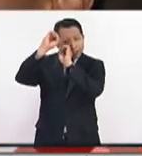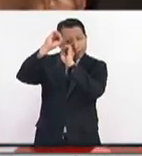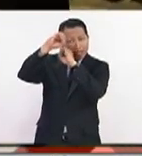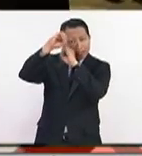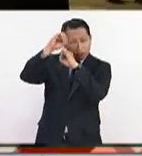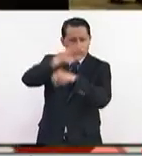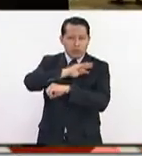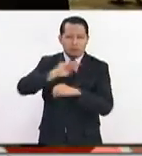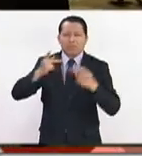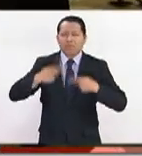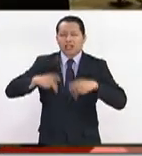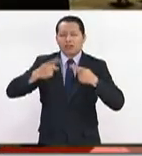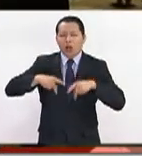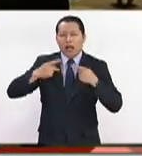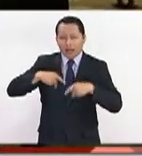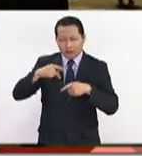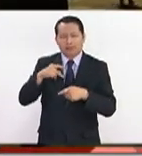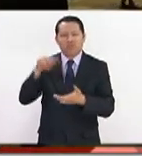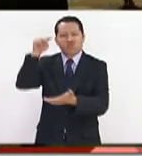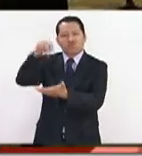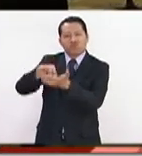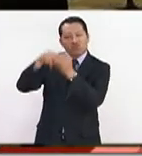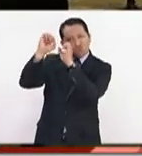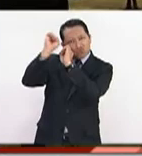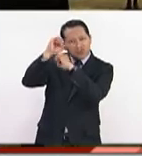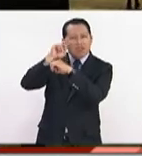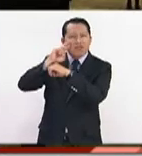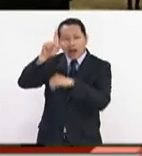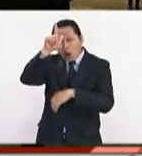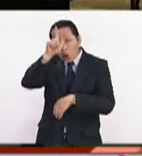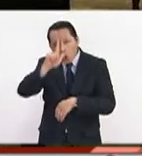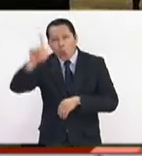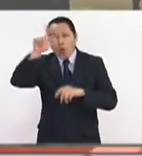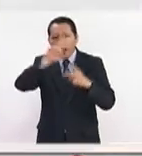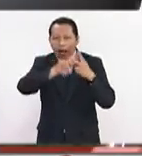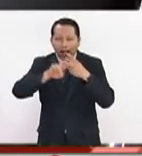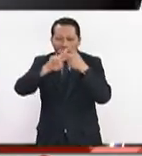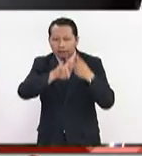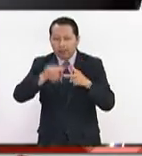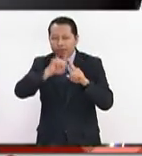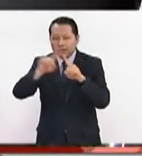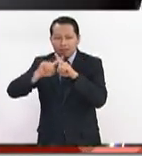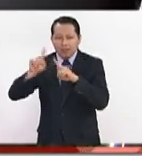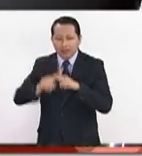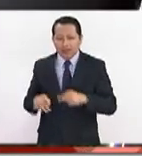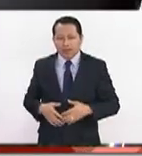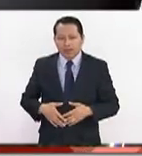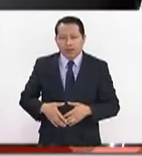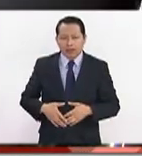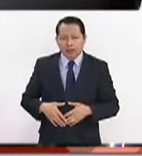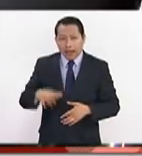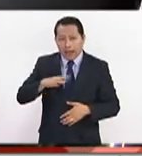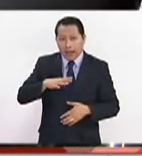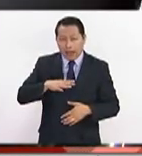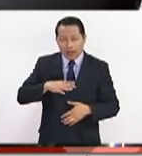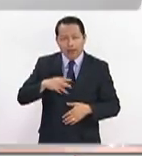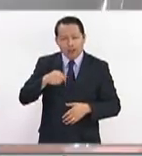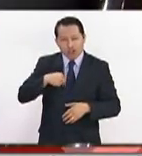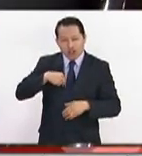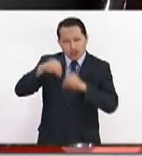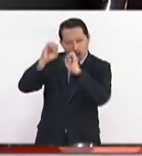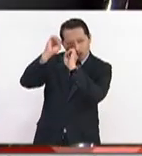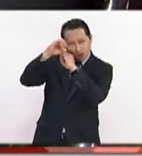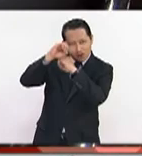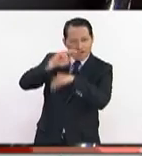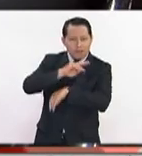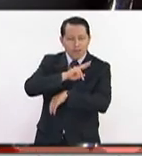para que los asistentes pudieran observar la belleza de la luna y otros astros. A través del telescopio estamos viendo la luna.